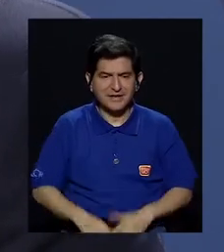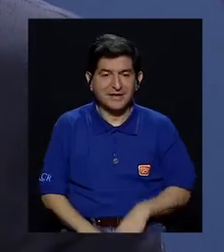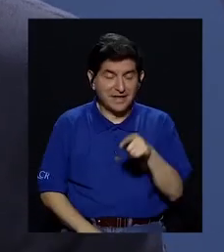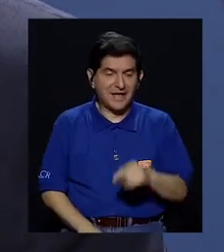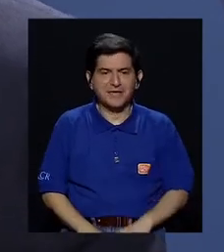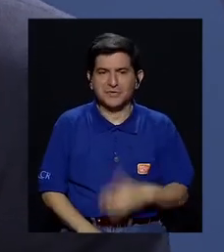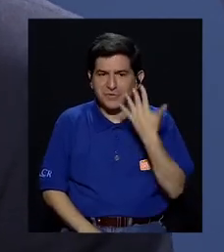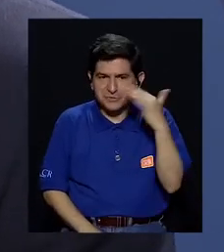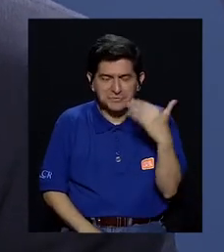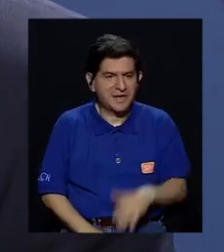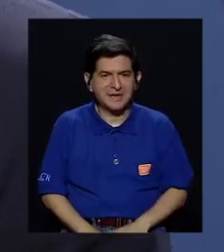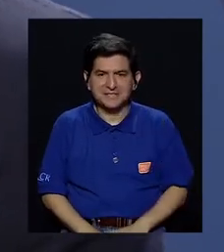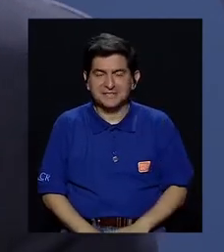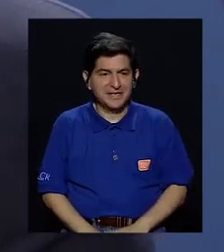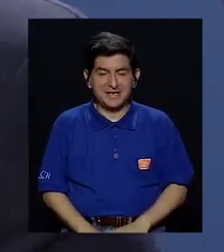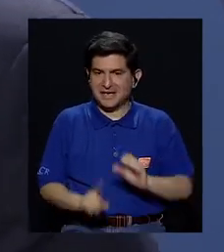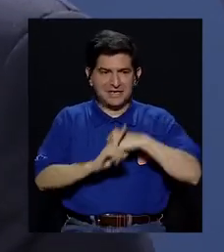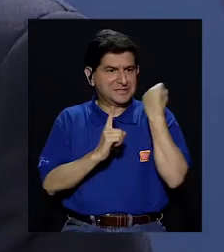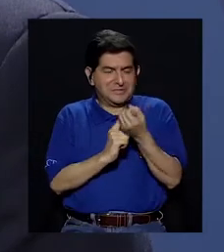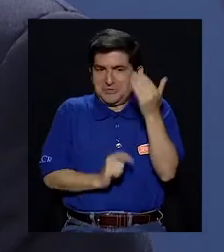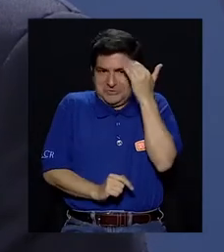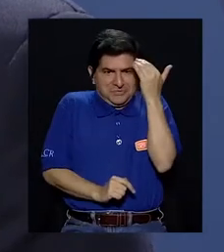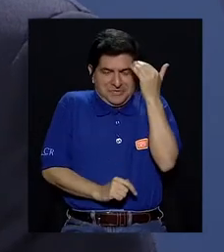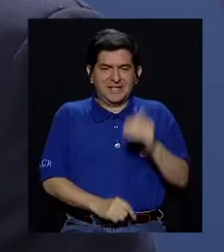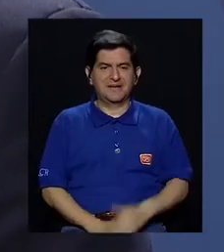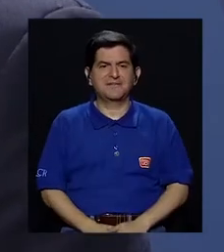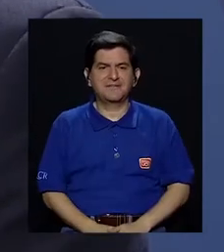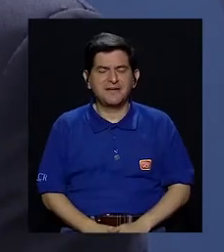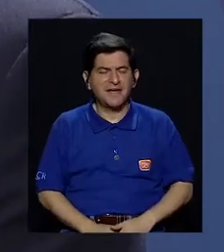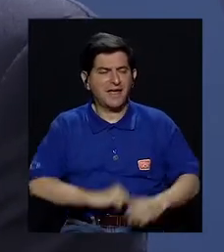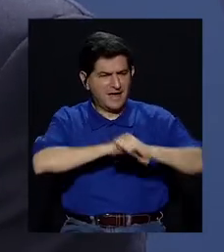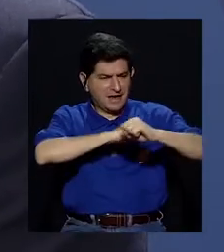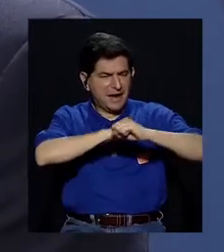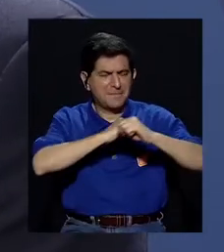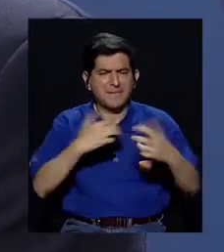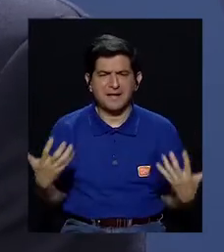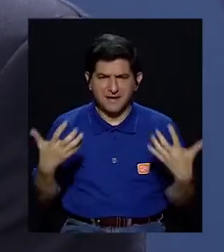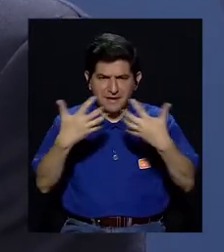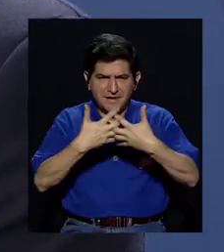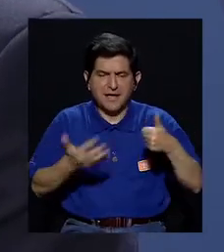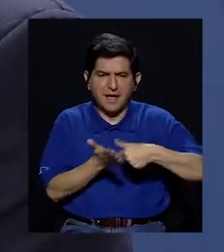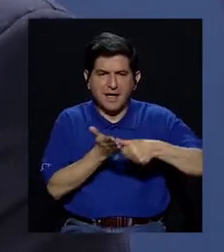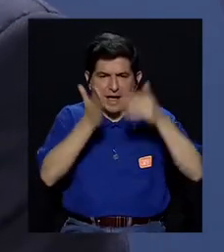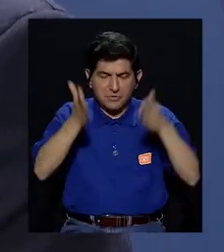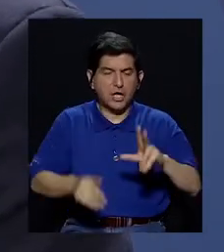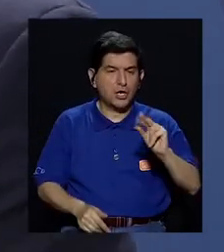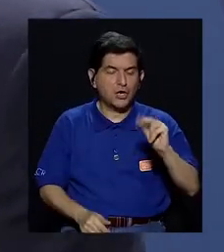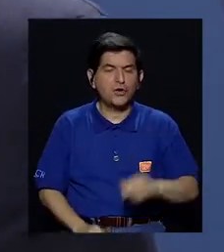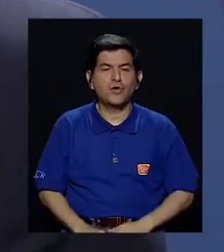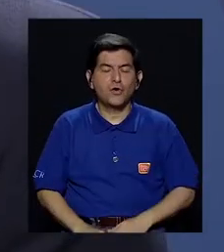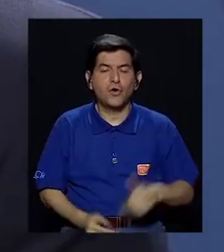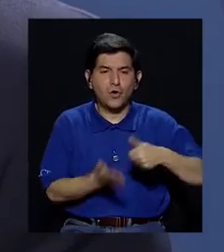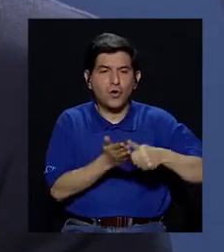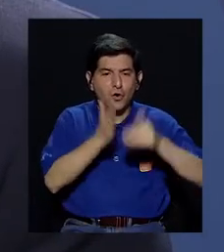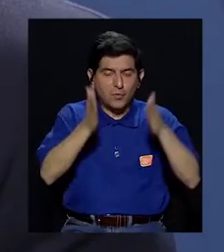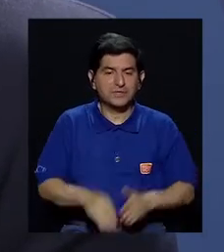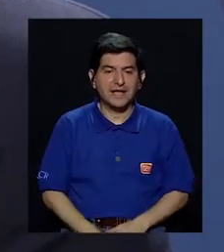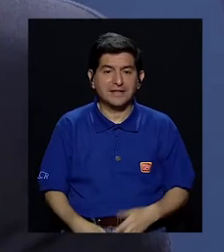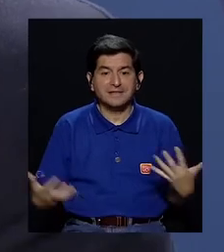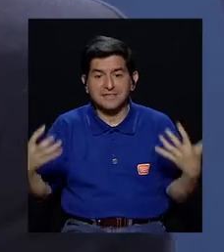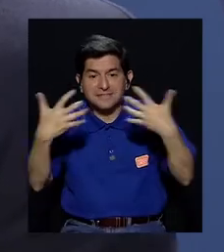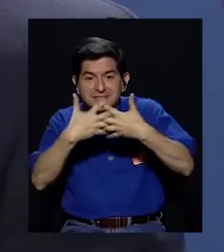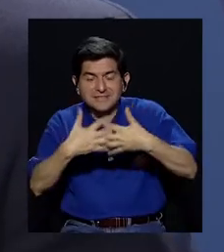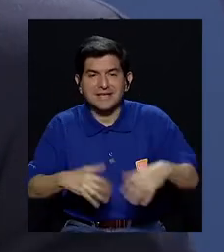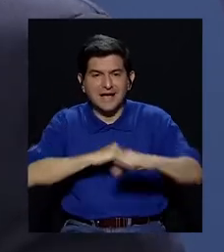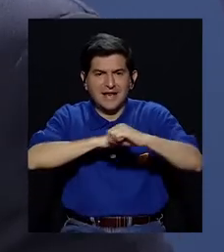global están perdidos la campaña tiene que adaptarse al electorado y no el electorado la campaña o